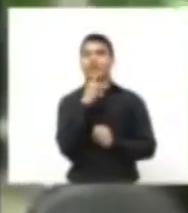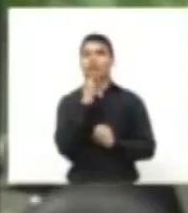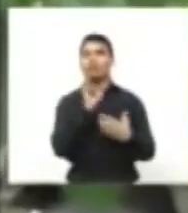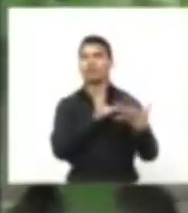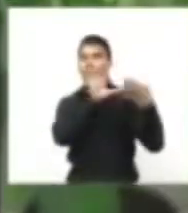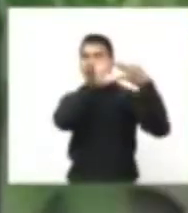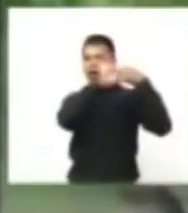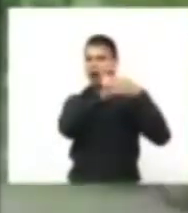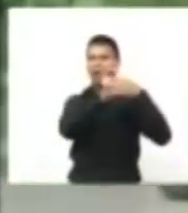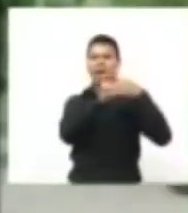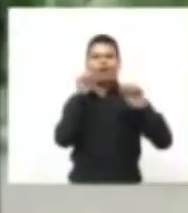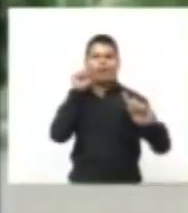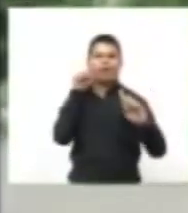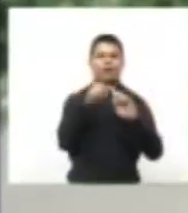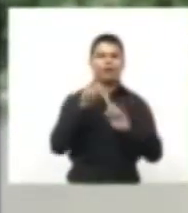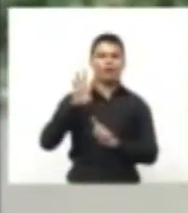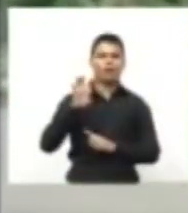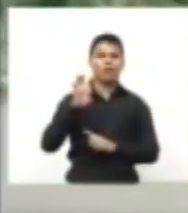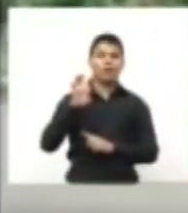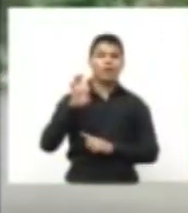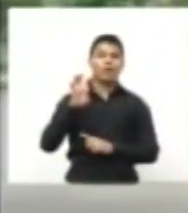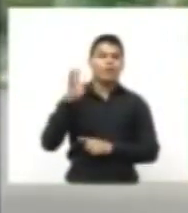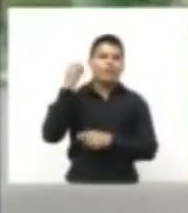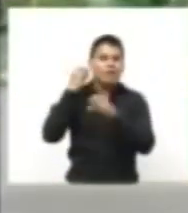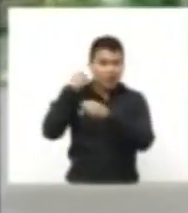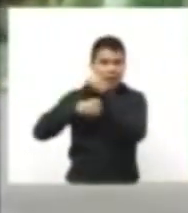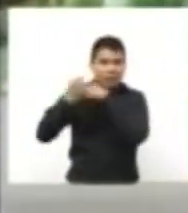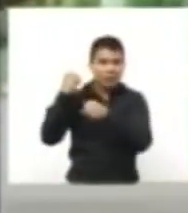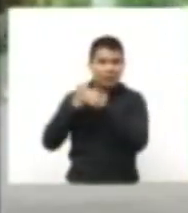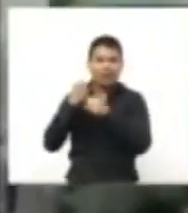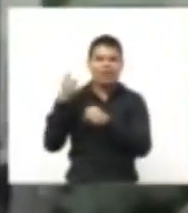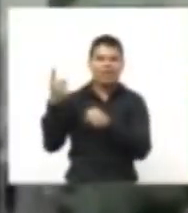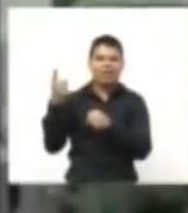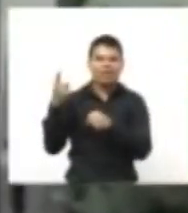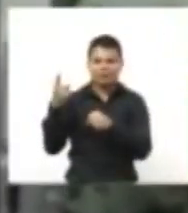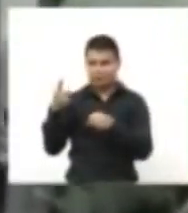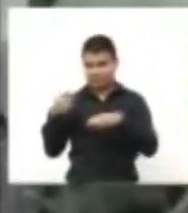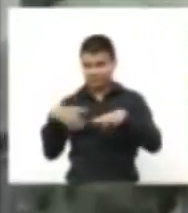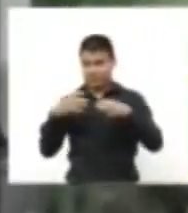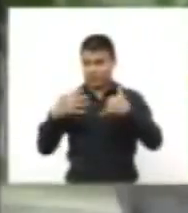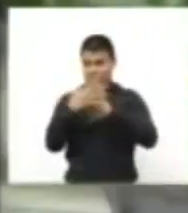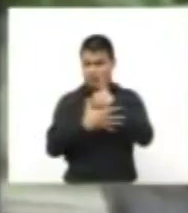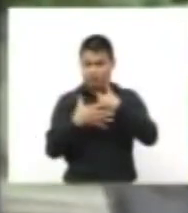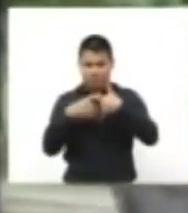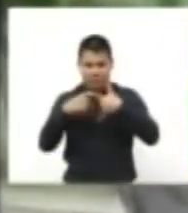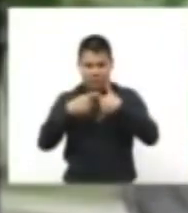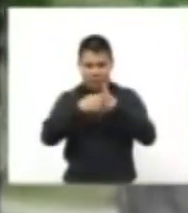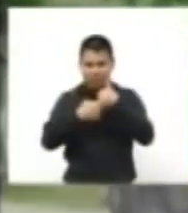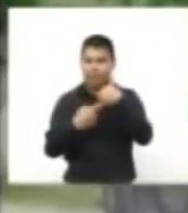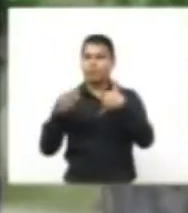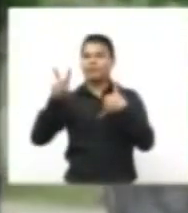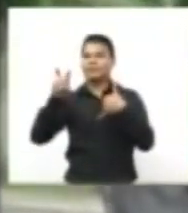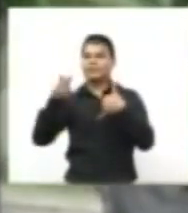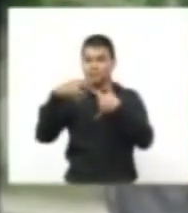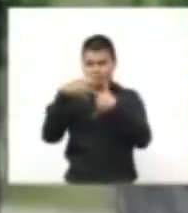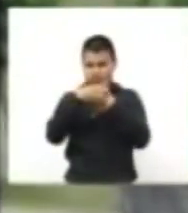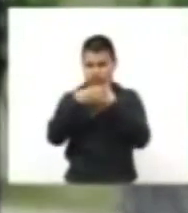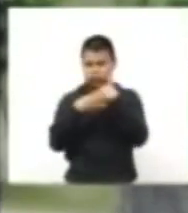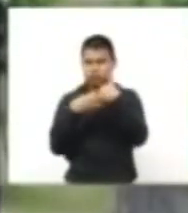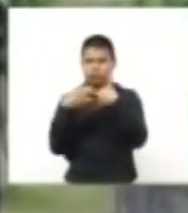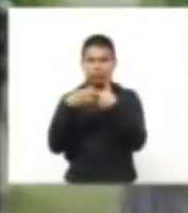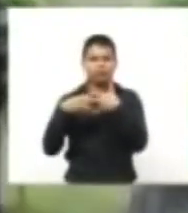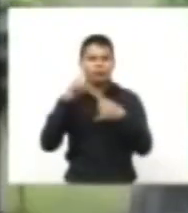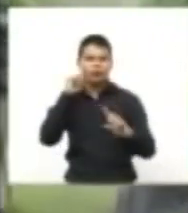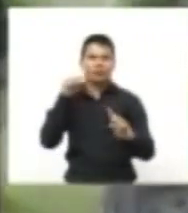hace 9 años 7 bases militares estadounidenses a fin de continuar la lucha contra las drogas. Pero